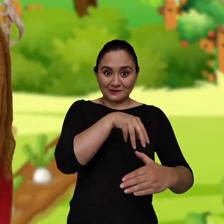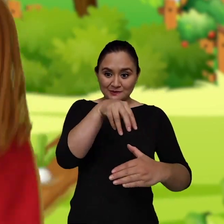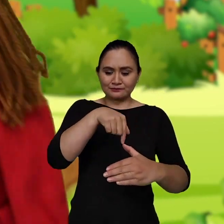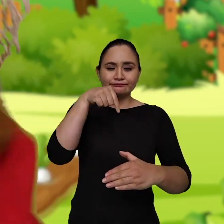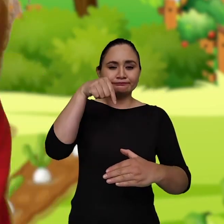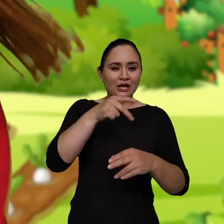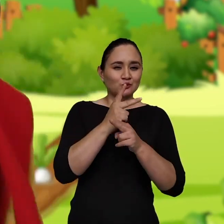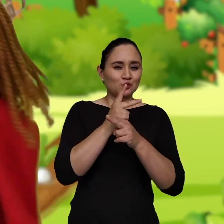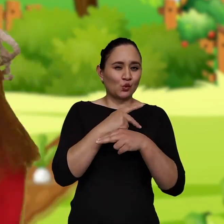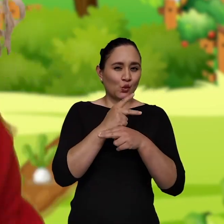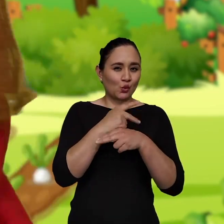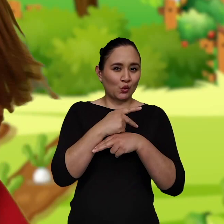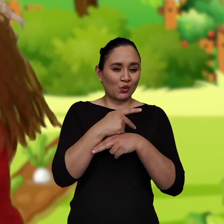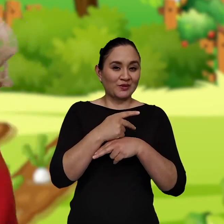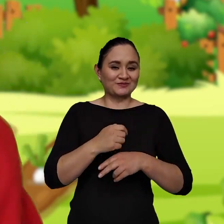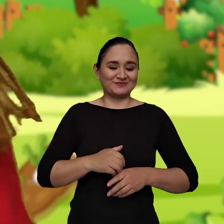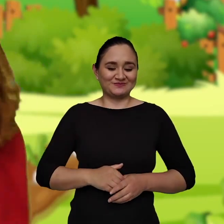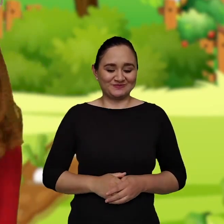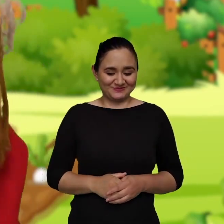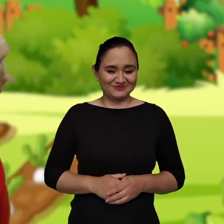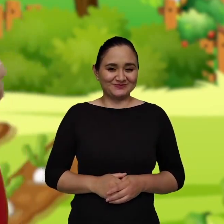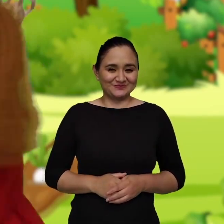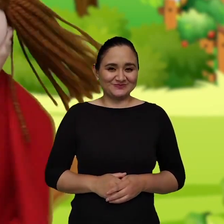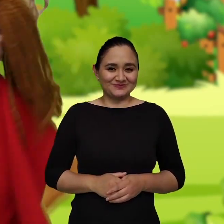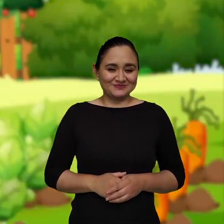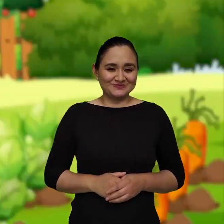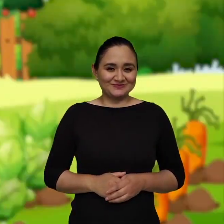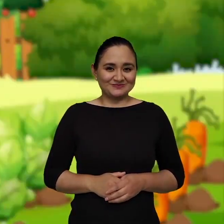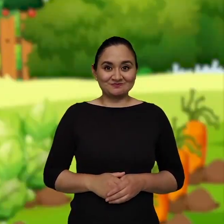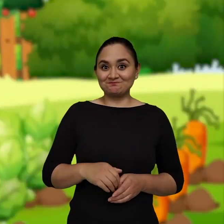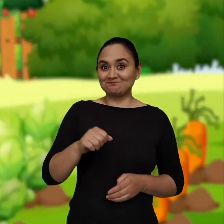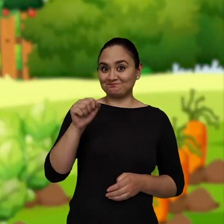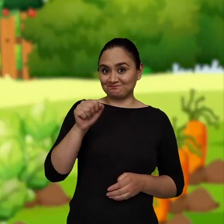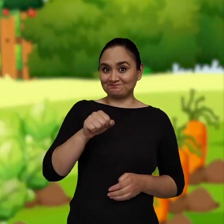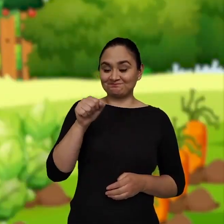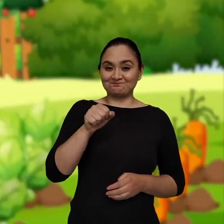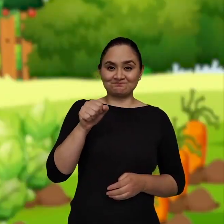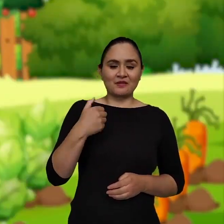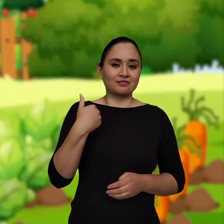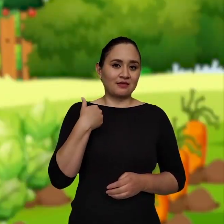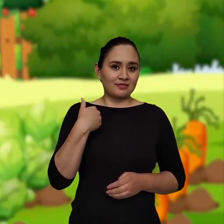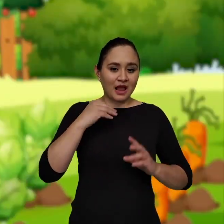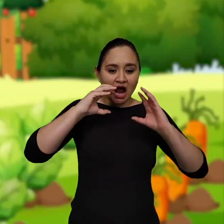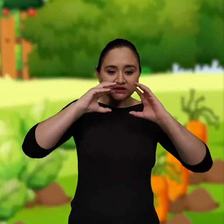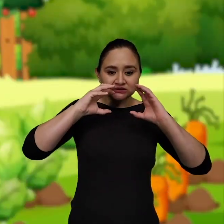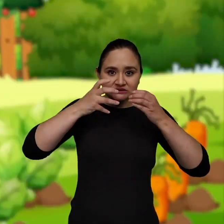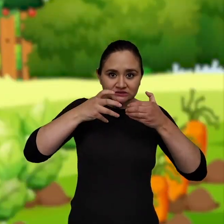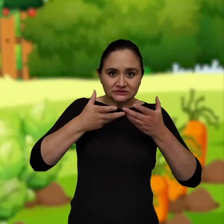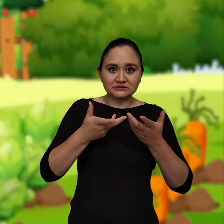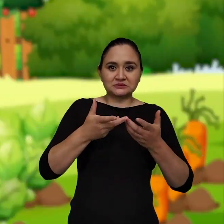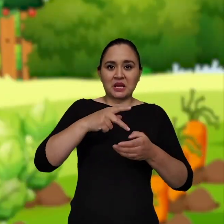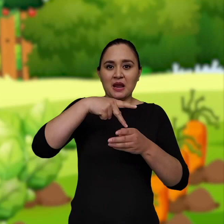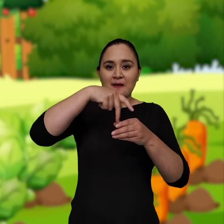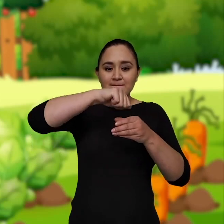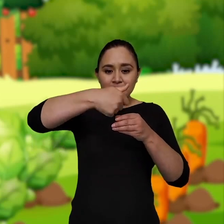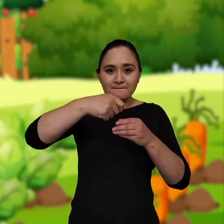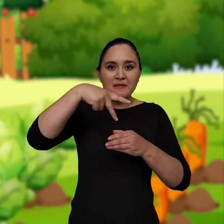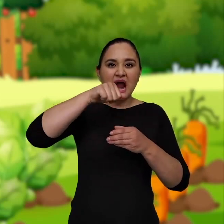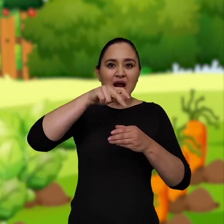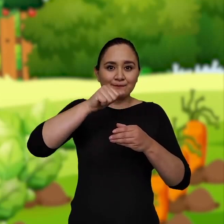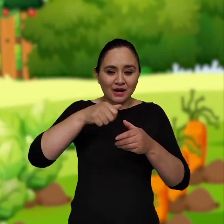nuestro huerto agroecológico escolar. Sí, tenemos choclos,